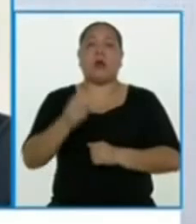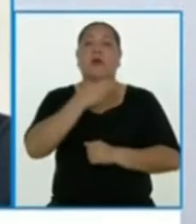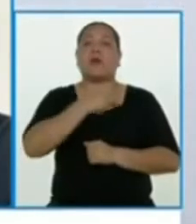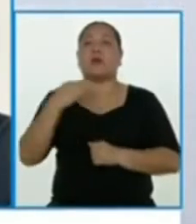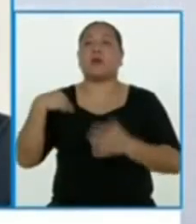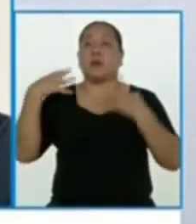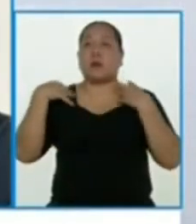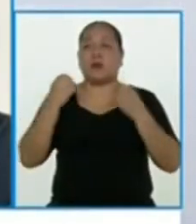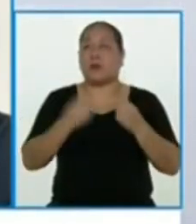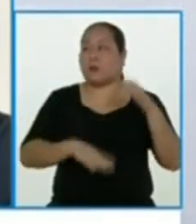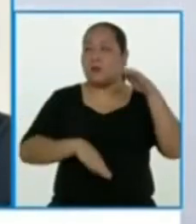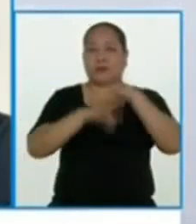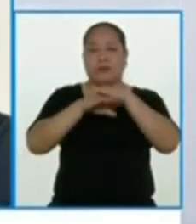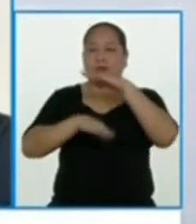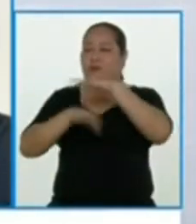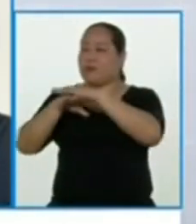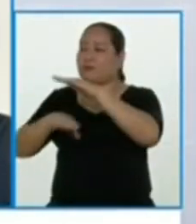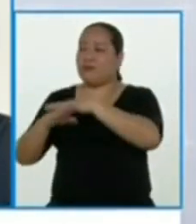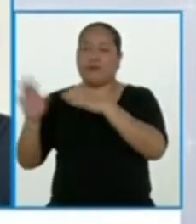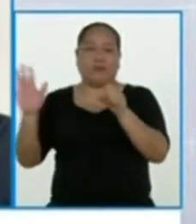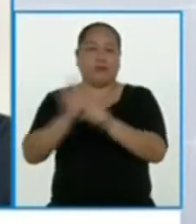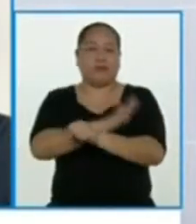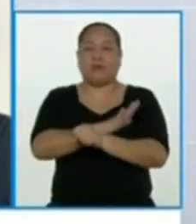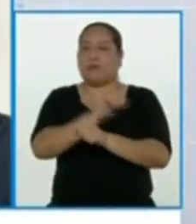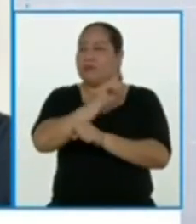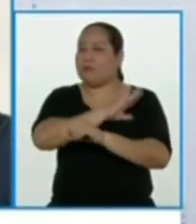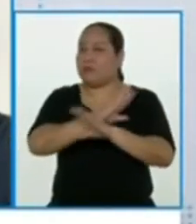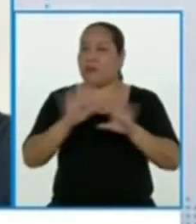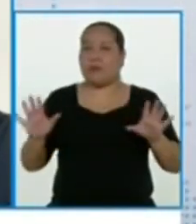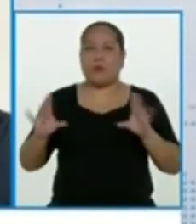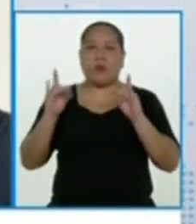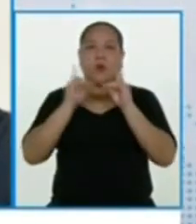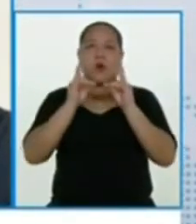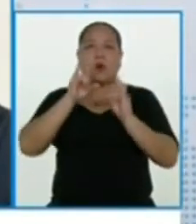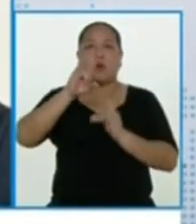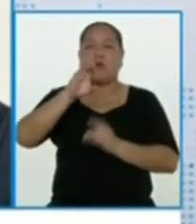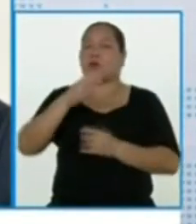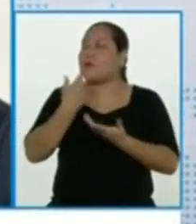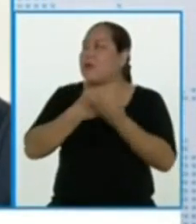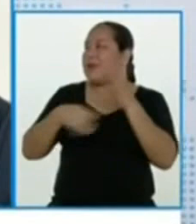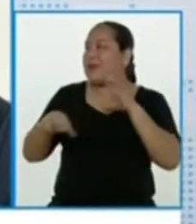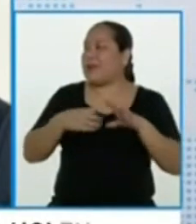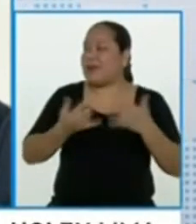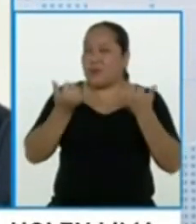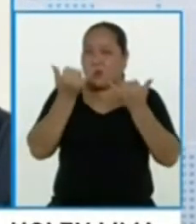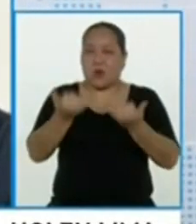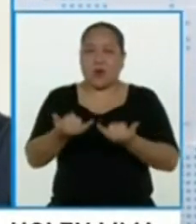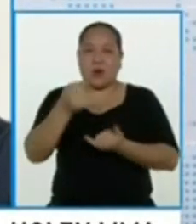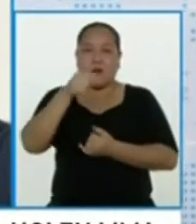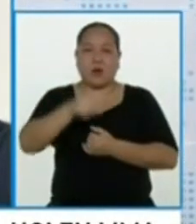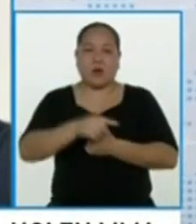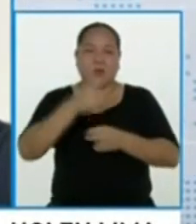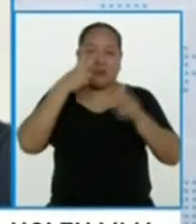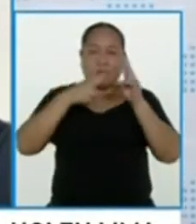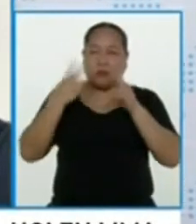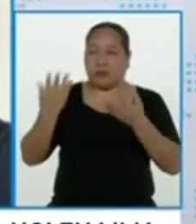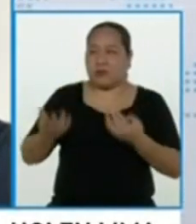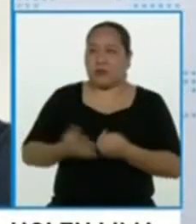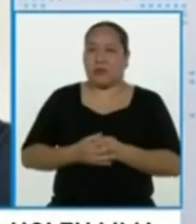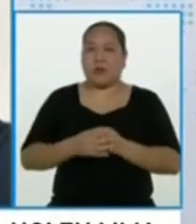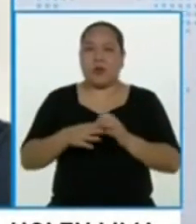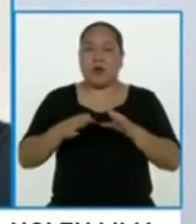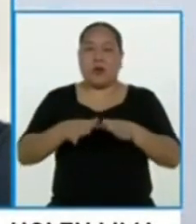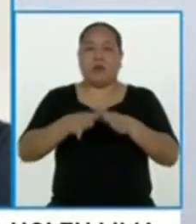no tiene capacidad en cuanto a camas UCI. Doctor Quispe, ¿qué hacemos frente a la realidad y al incremento